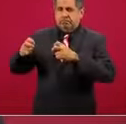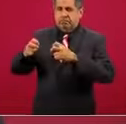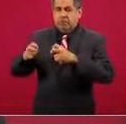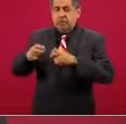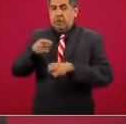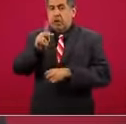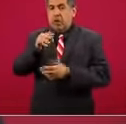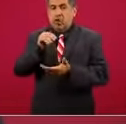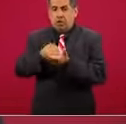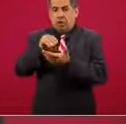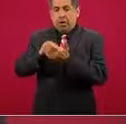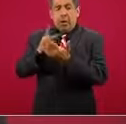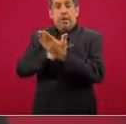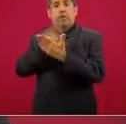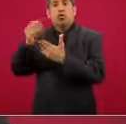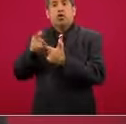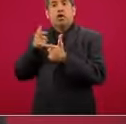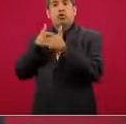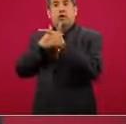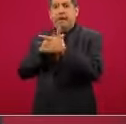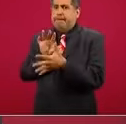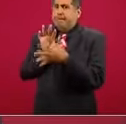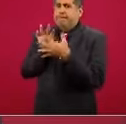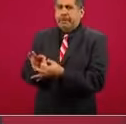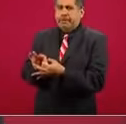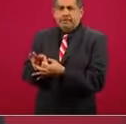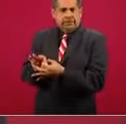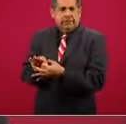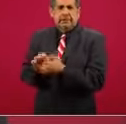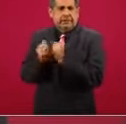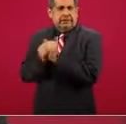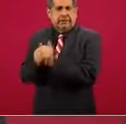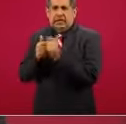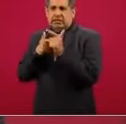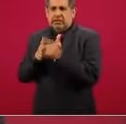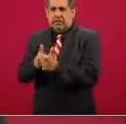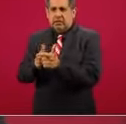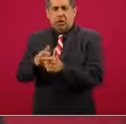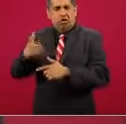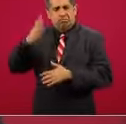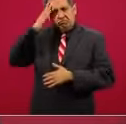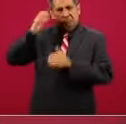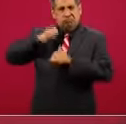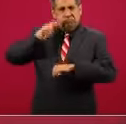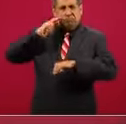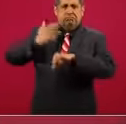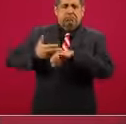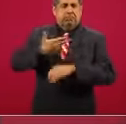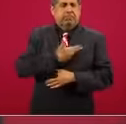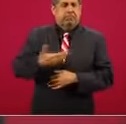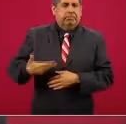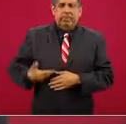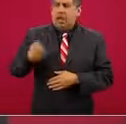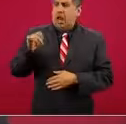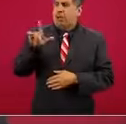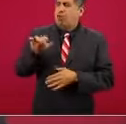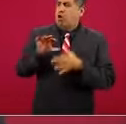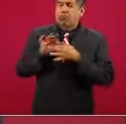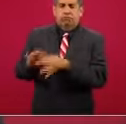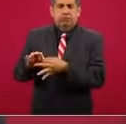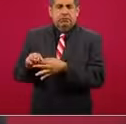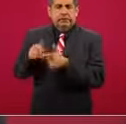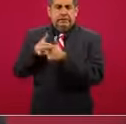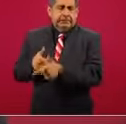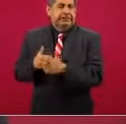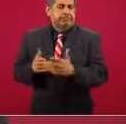no al proyecto político que ha encabezado históricamente el presidente de la República.